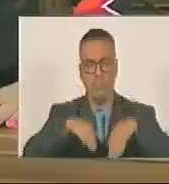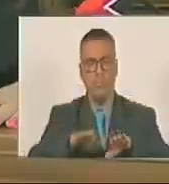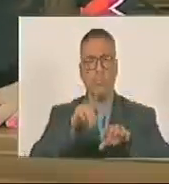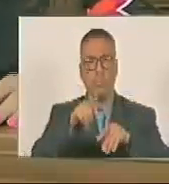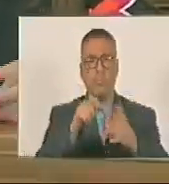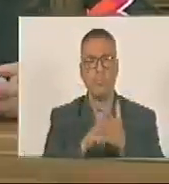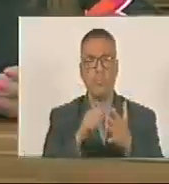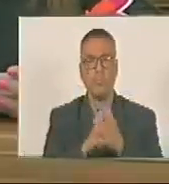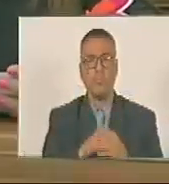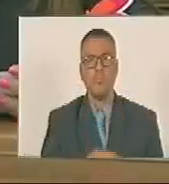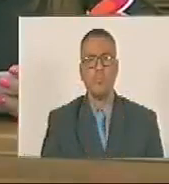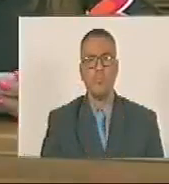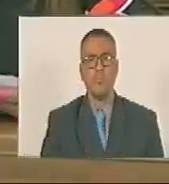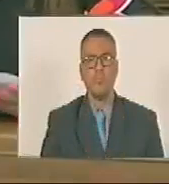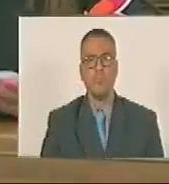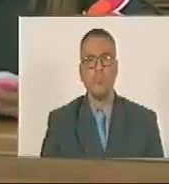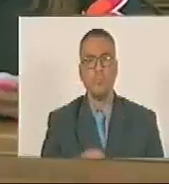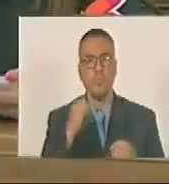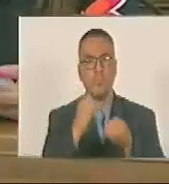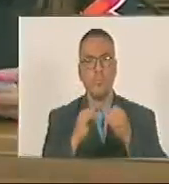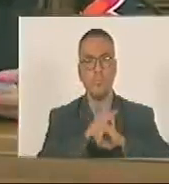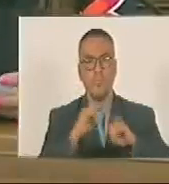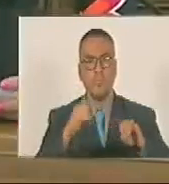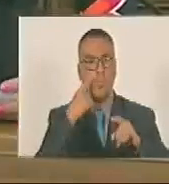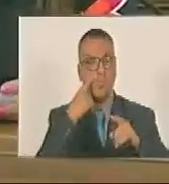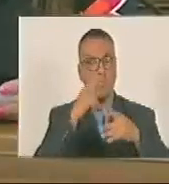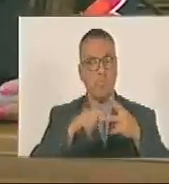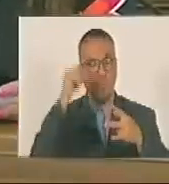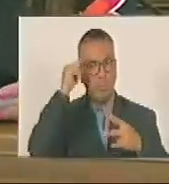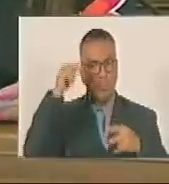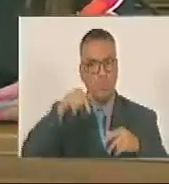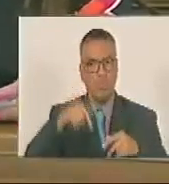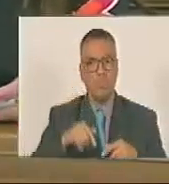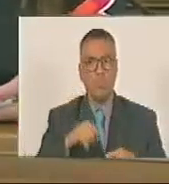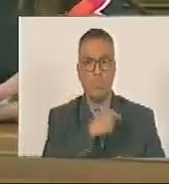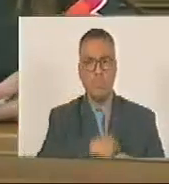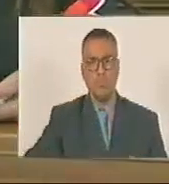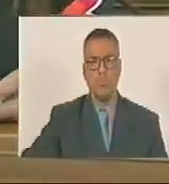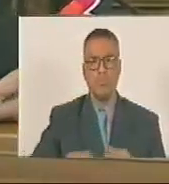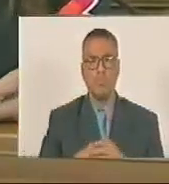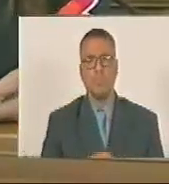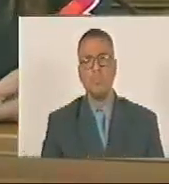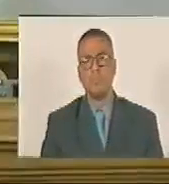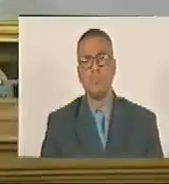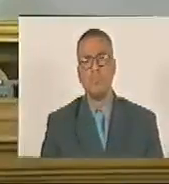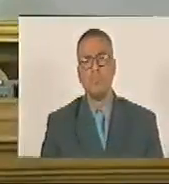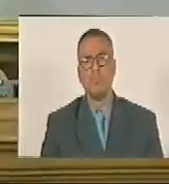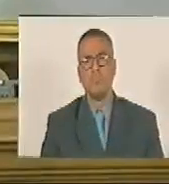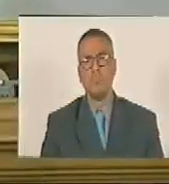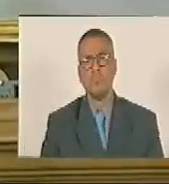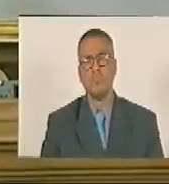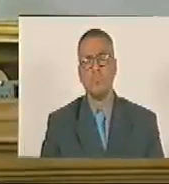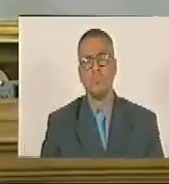del día, ciudadana secretaria. Agotada la materia pendiente del día, ciudadano presidente.